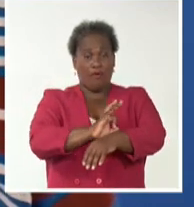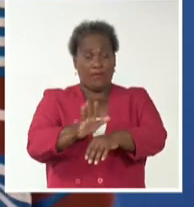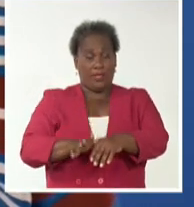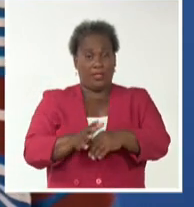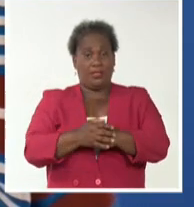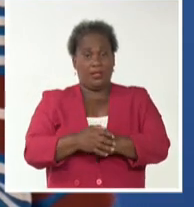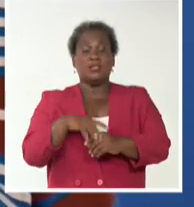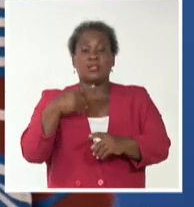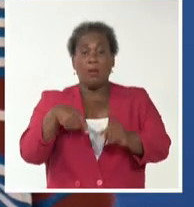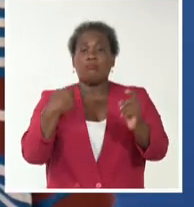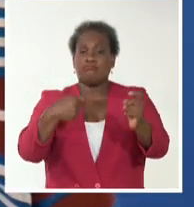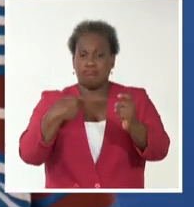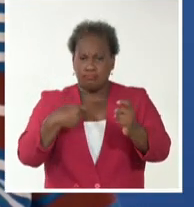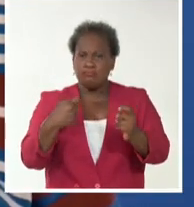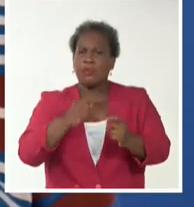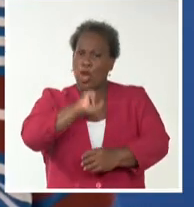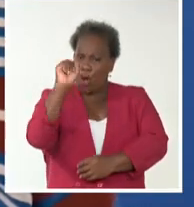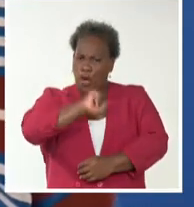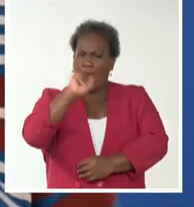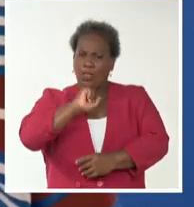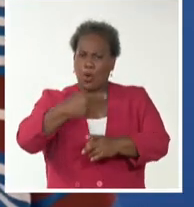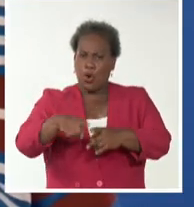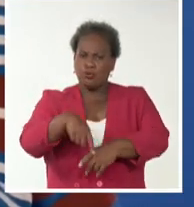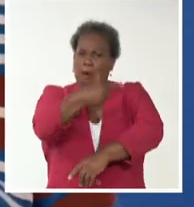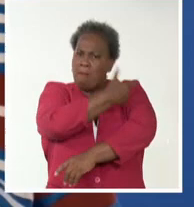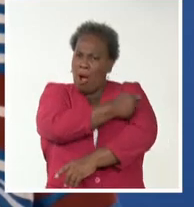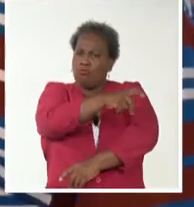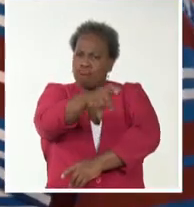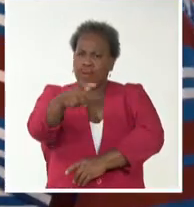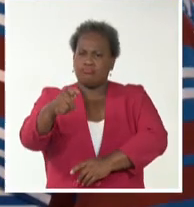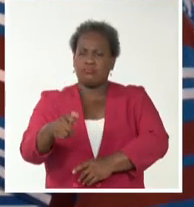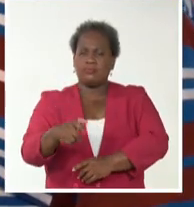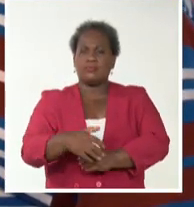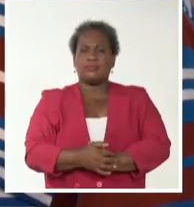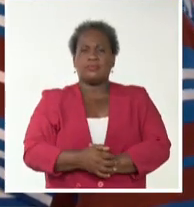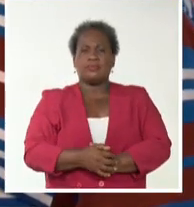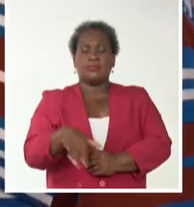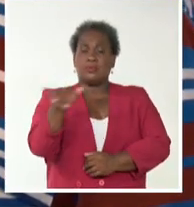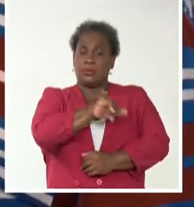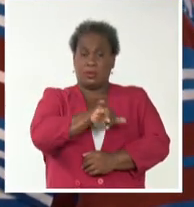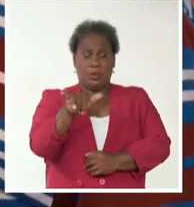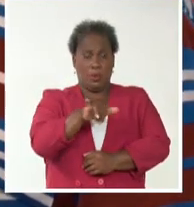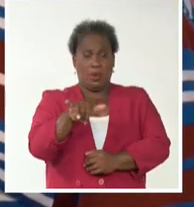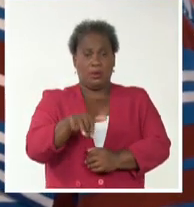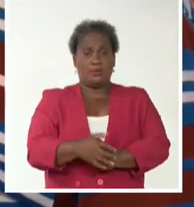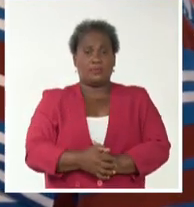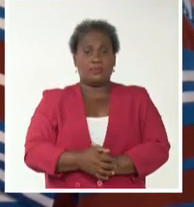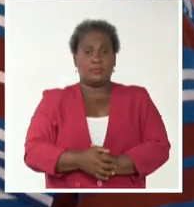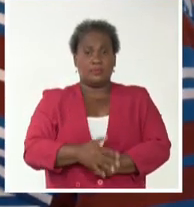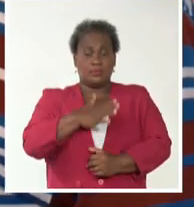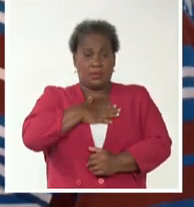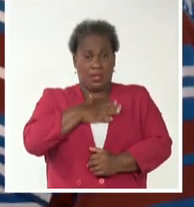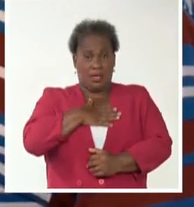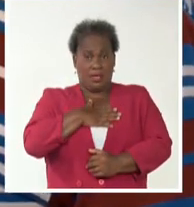esa batalla y pienso que una vez más se vencerá. También, específicamente en nuestra